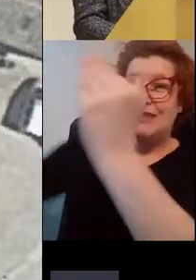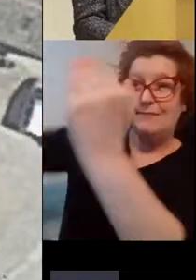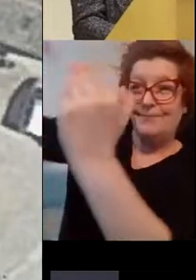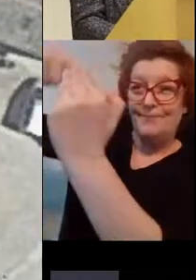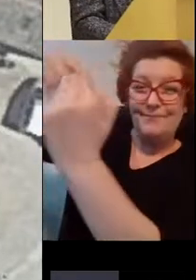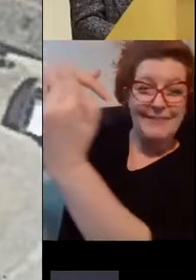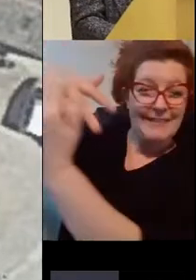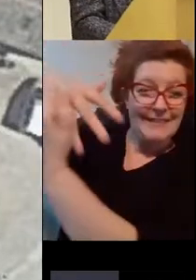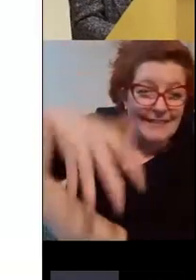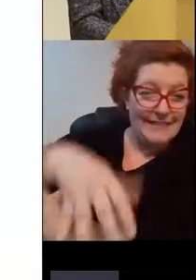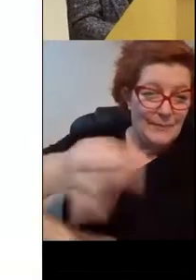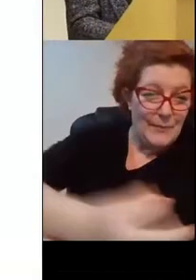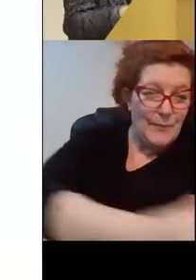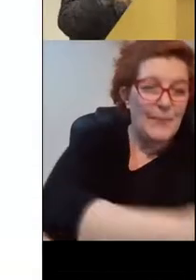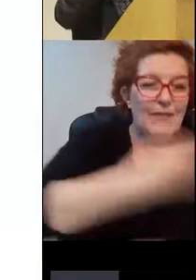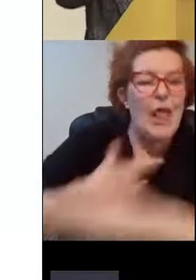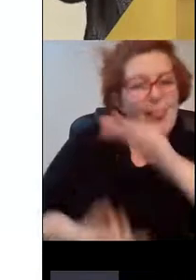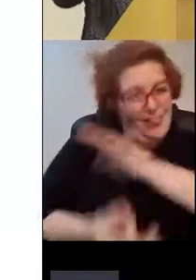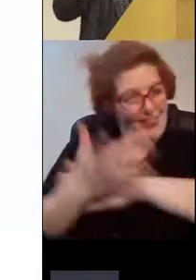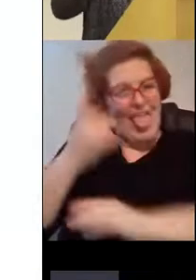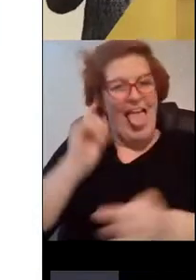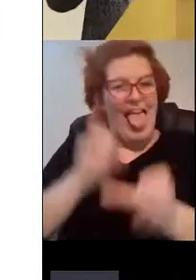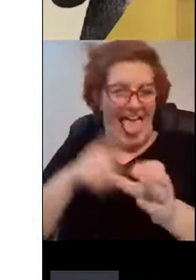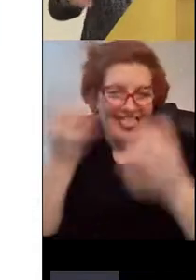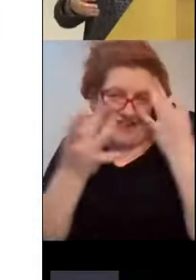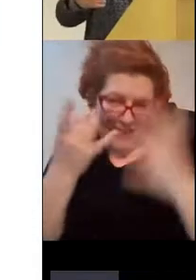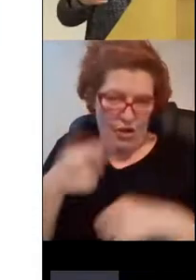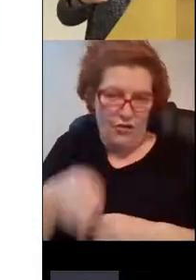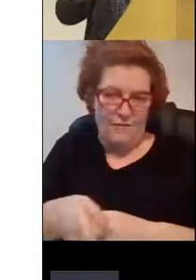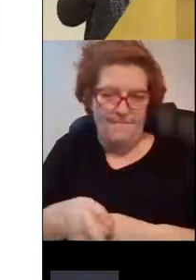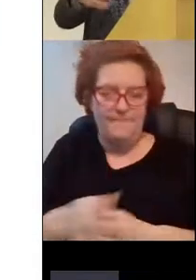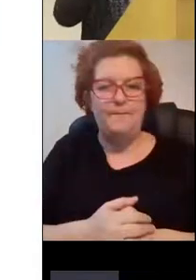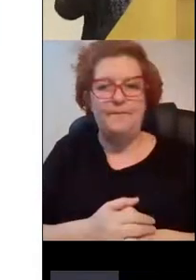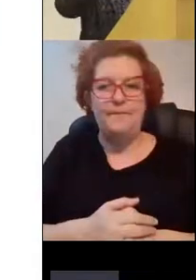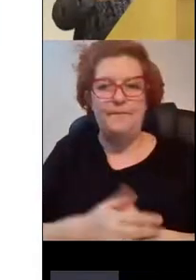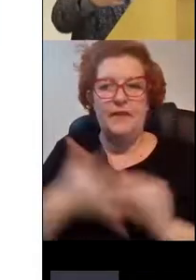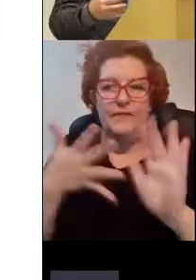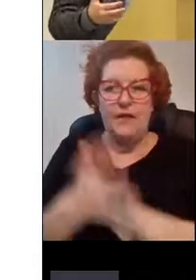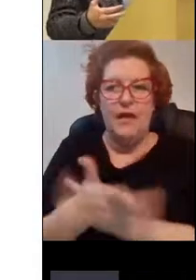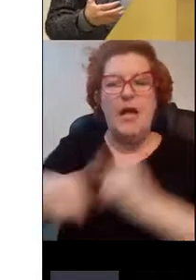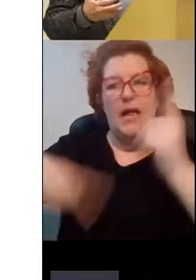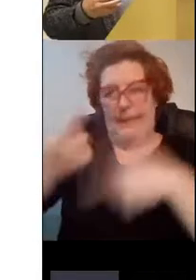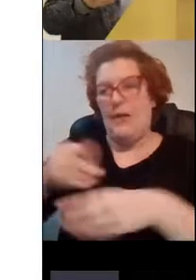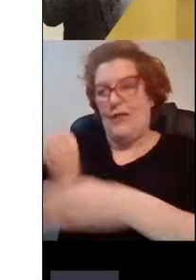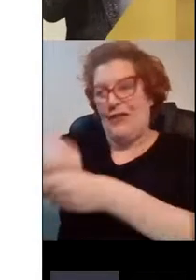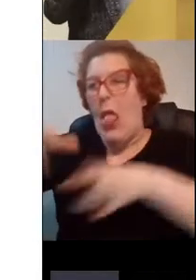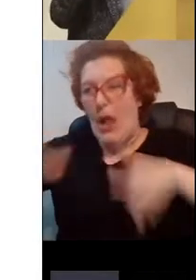esta intervención. Esta intervención fue luego discutida en el aula.